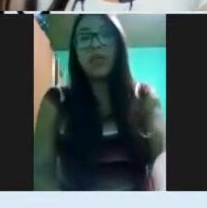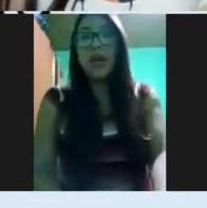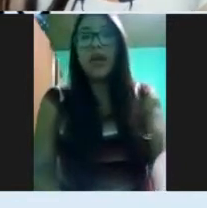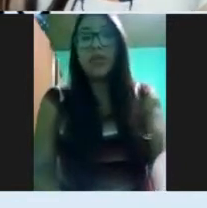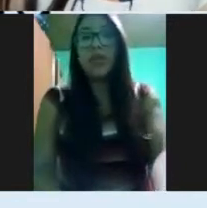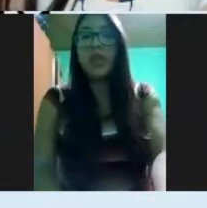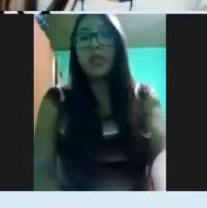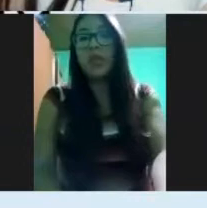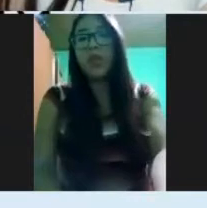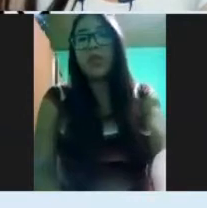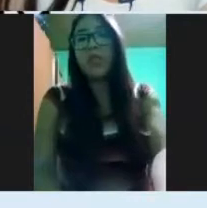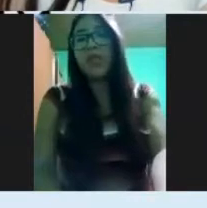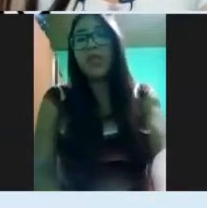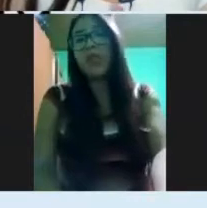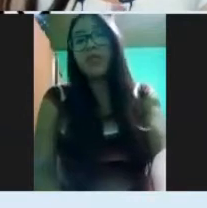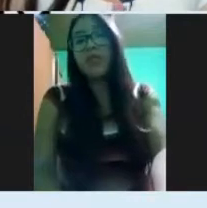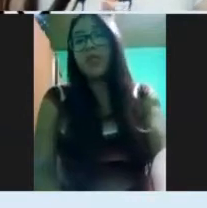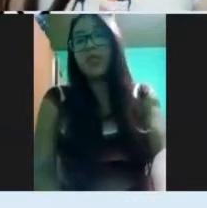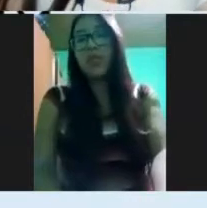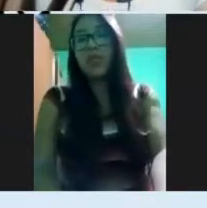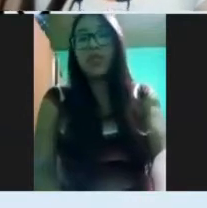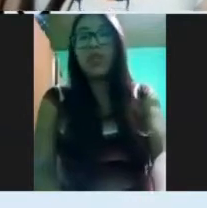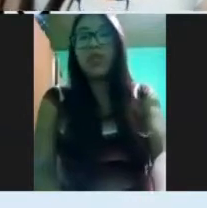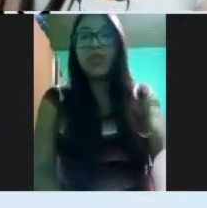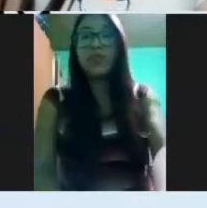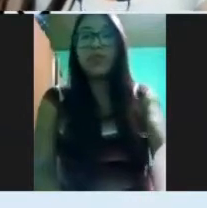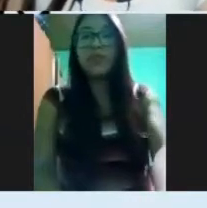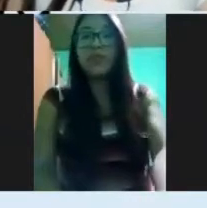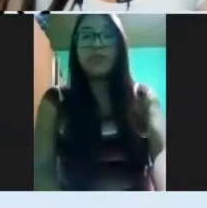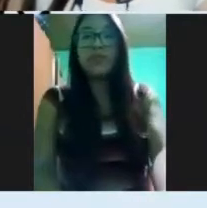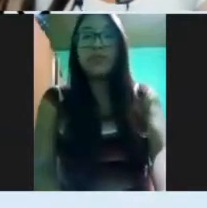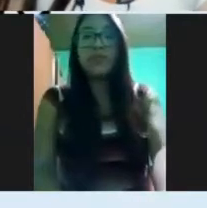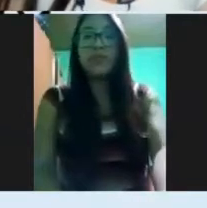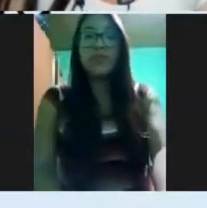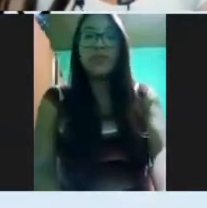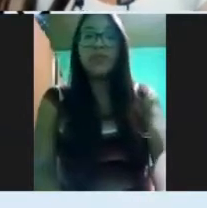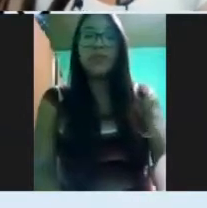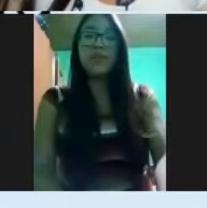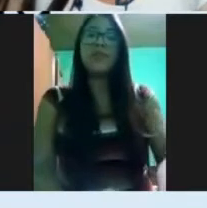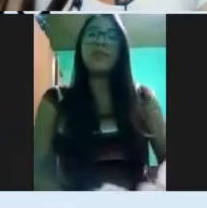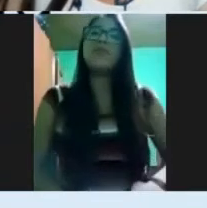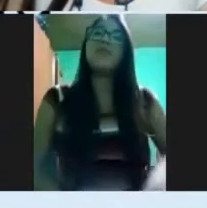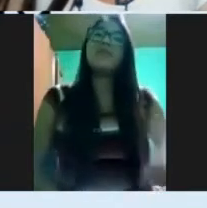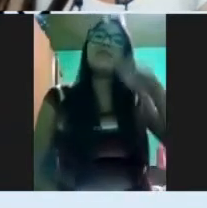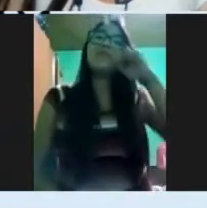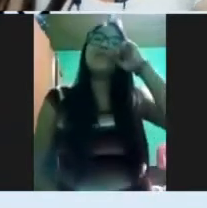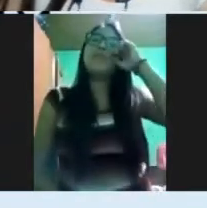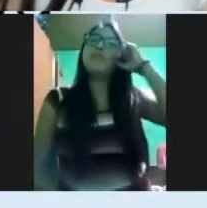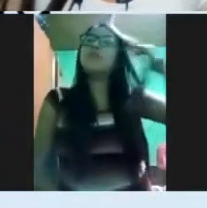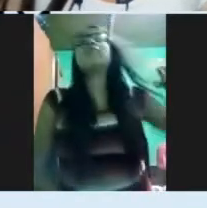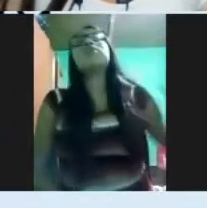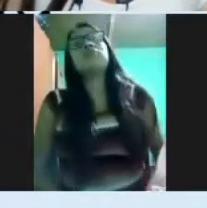mayor porcentaje cubierto por el Ministerio de Salud, pues este no se cubre totalmente. Así es, tú tenés mucha razón, ya que